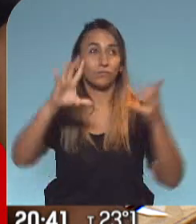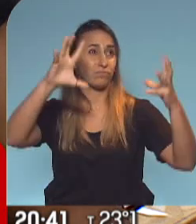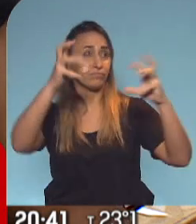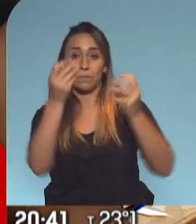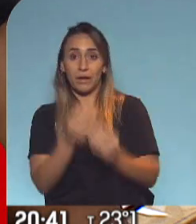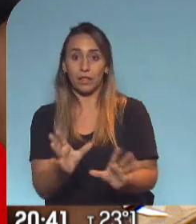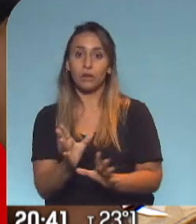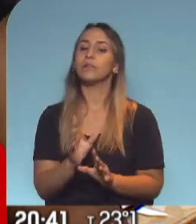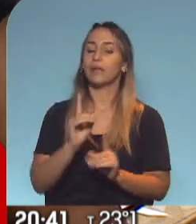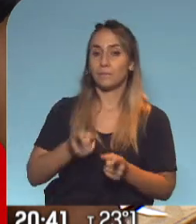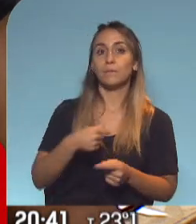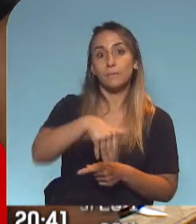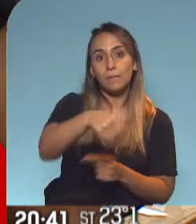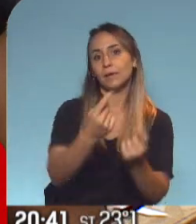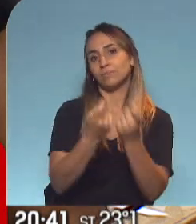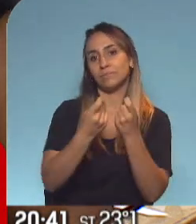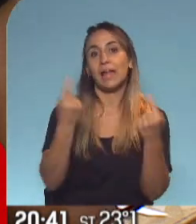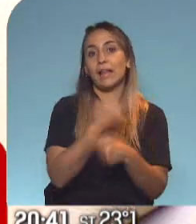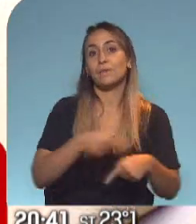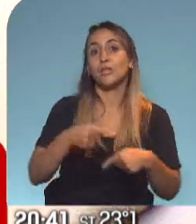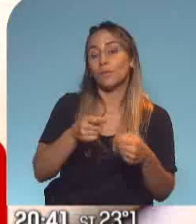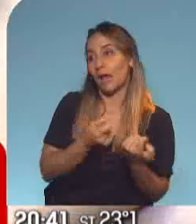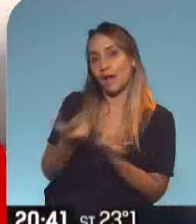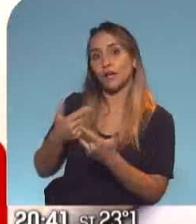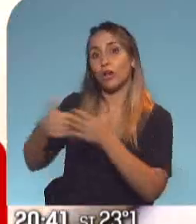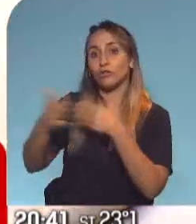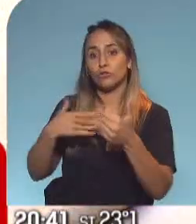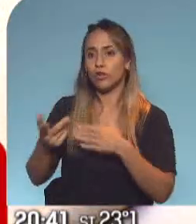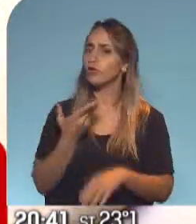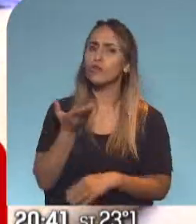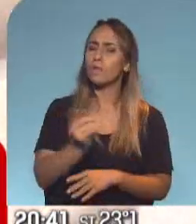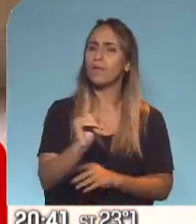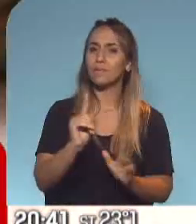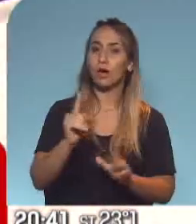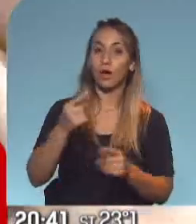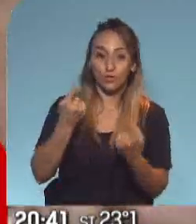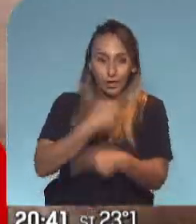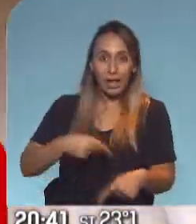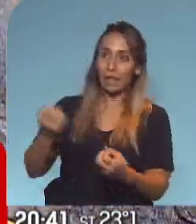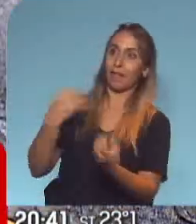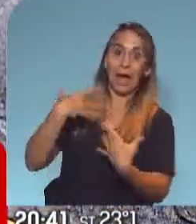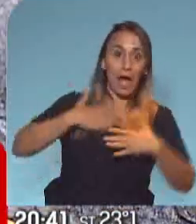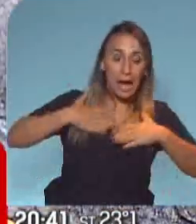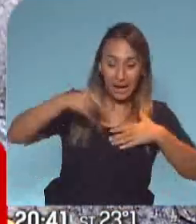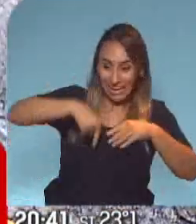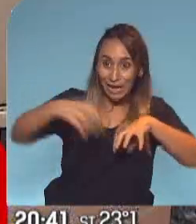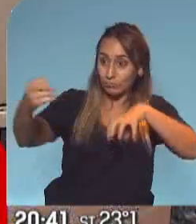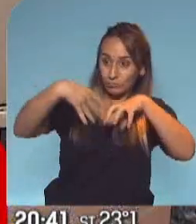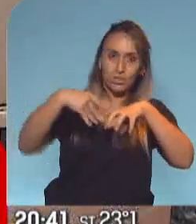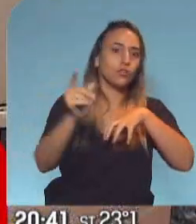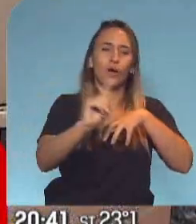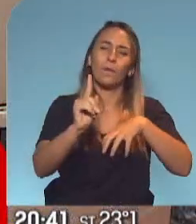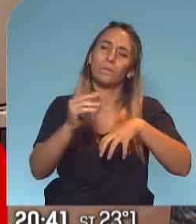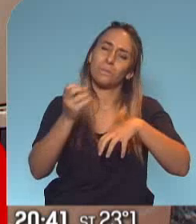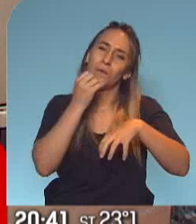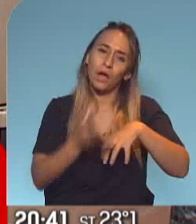también elementos de construcción con lo cual lo que no pedimos es que nos traiga los elementos de construcción sino que para nosotros es mucho más